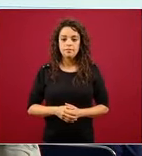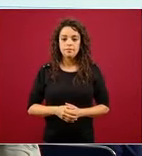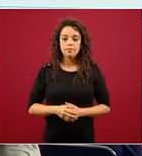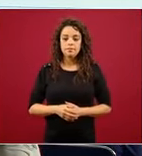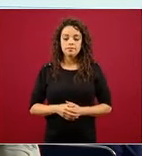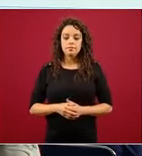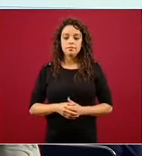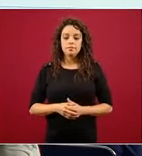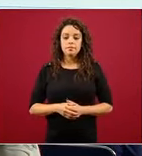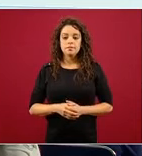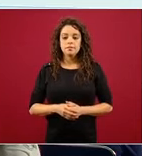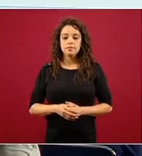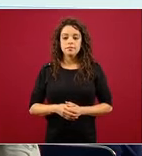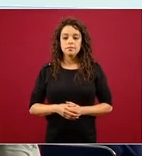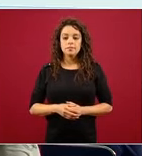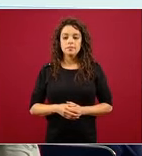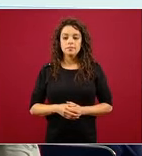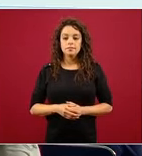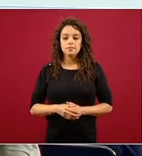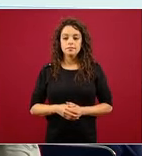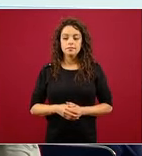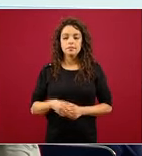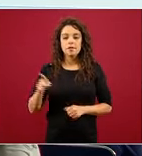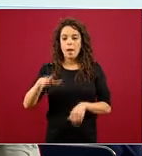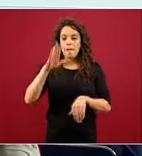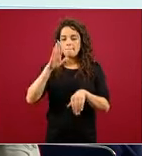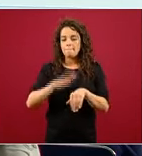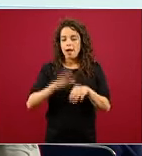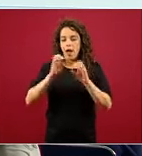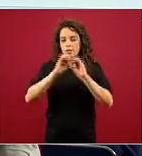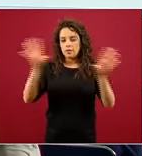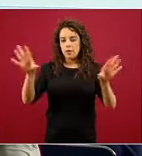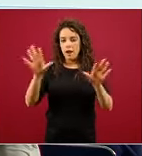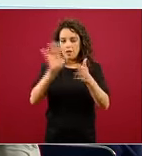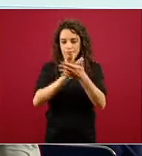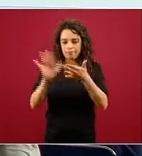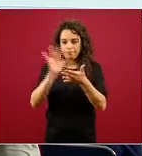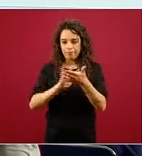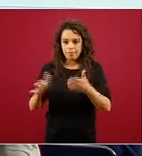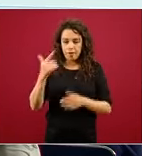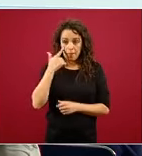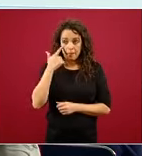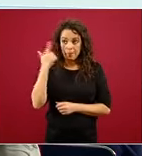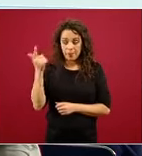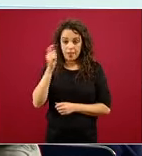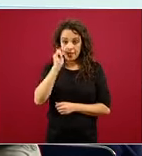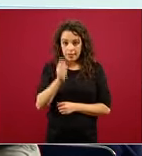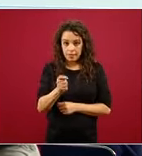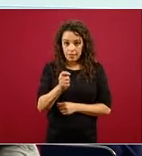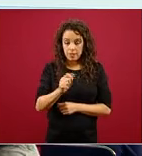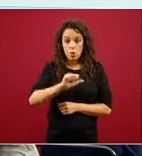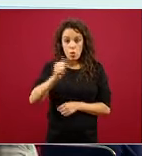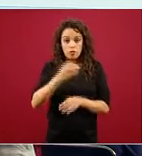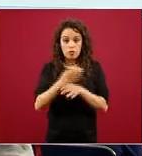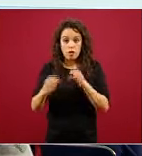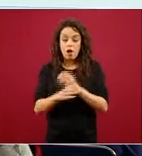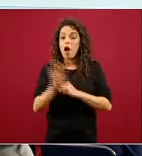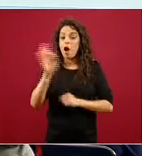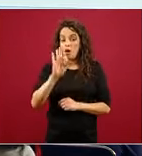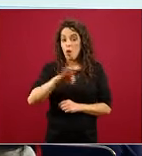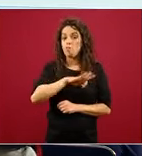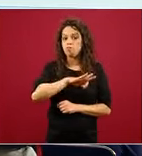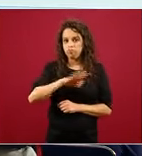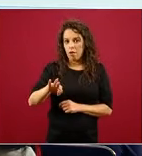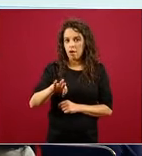Gracias. Y aquí un poco más desglosado con algunas otras situaciones que se pueden presentar y que